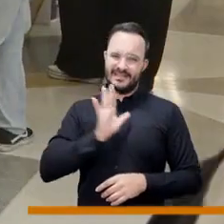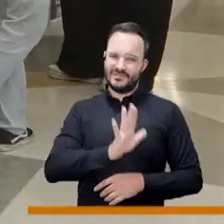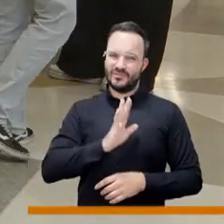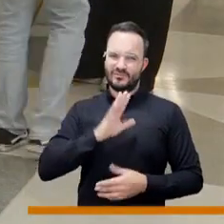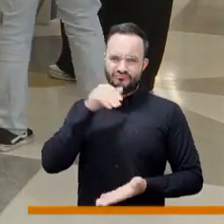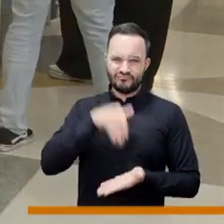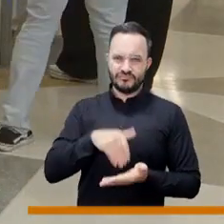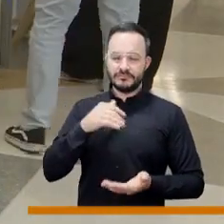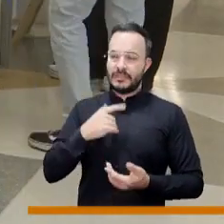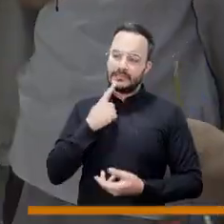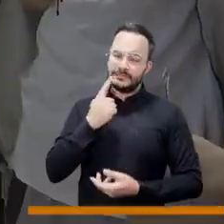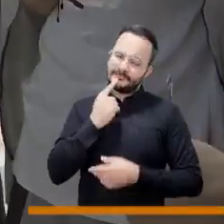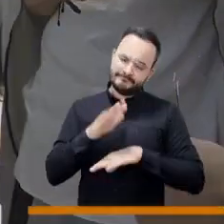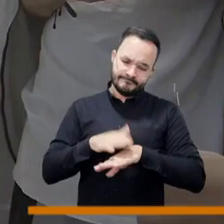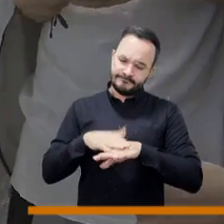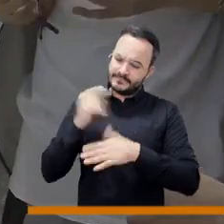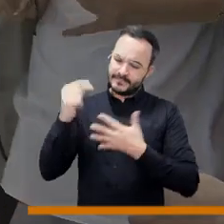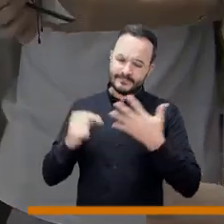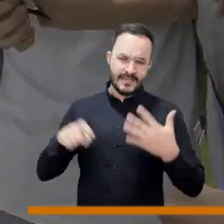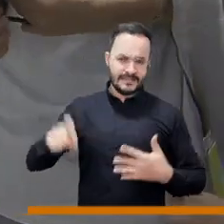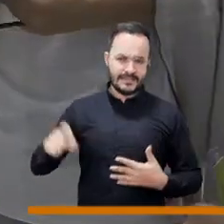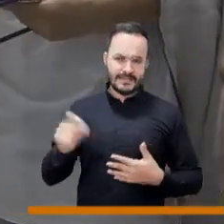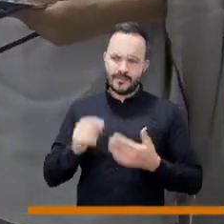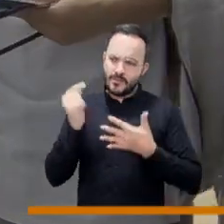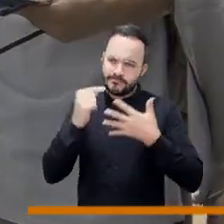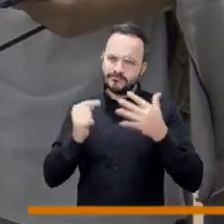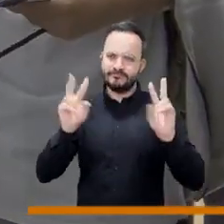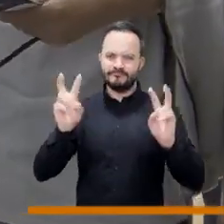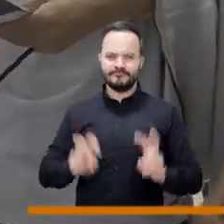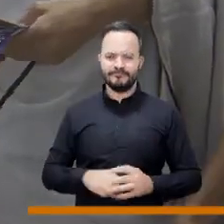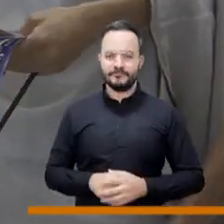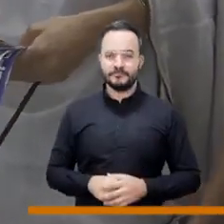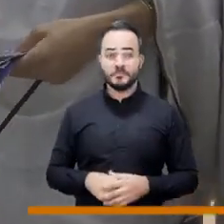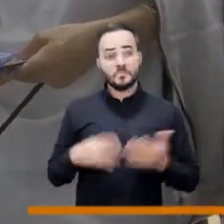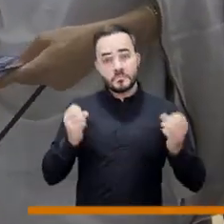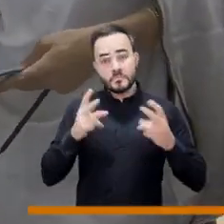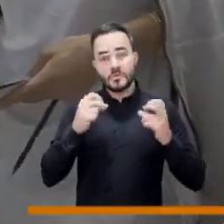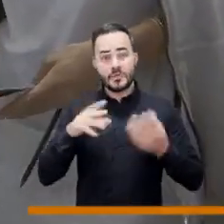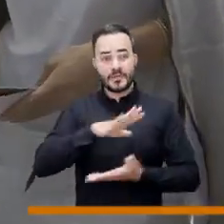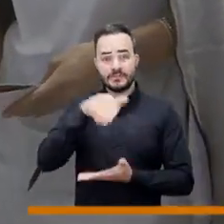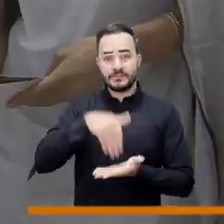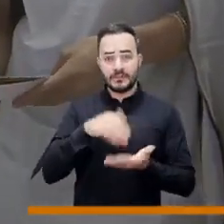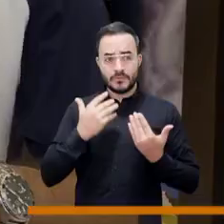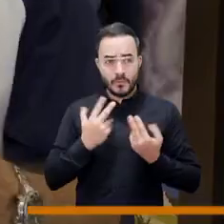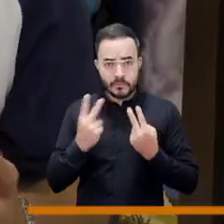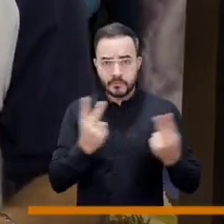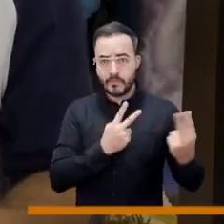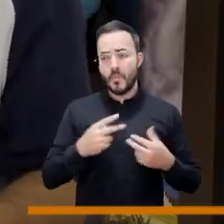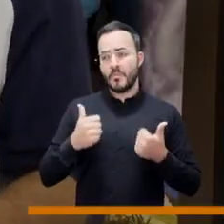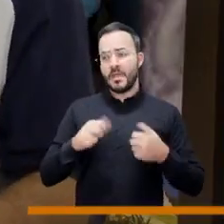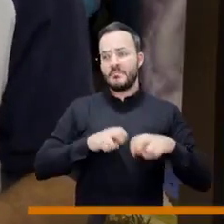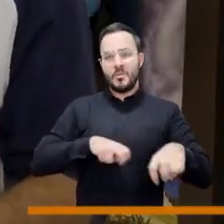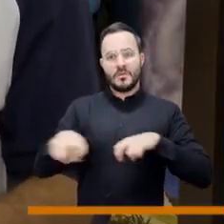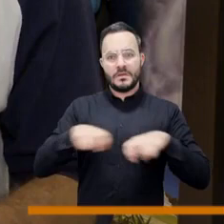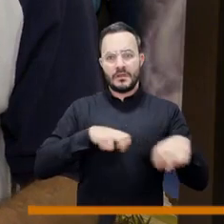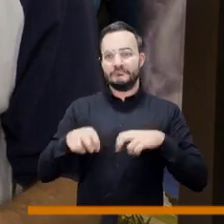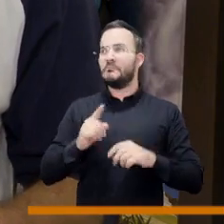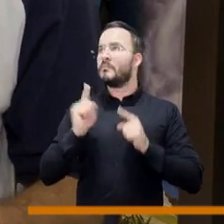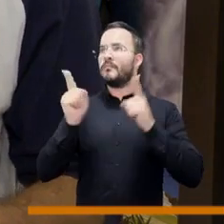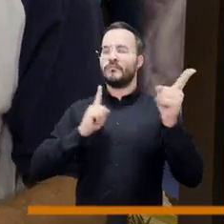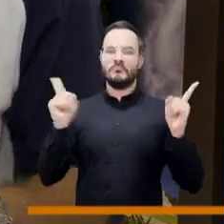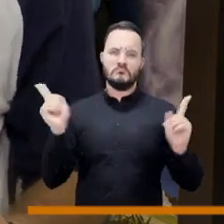y voceros creen que hace falta atención en algunos aspectos esenciales. Si bien el centro tiene las mejores condiciones de